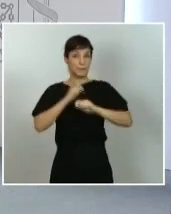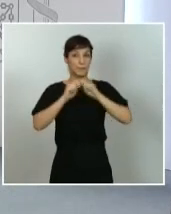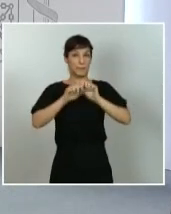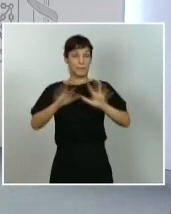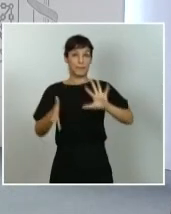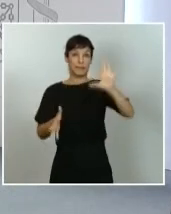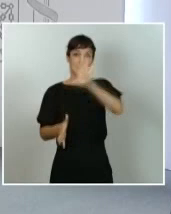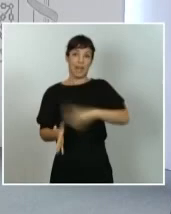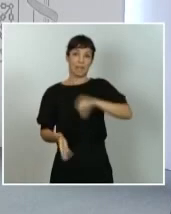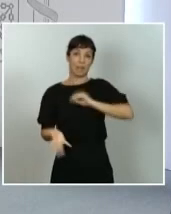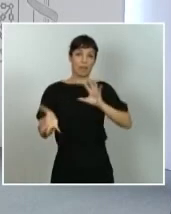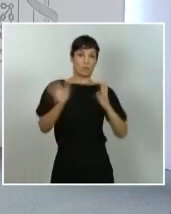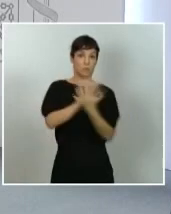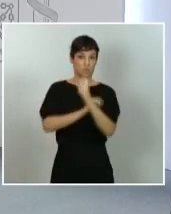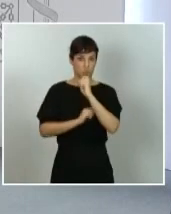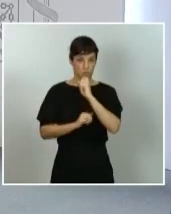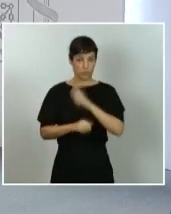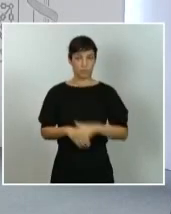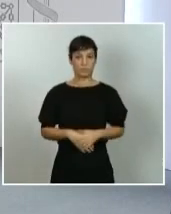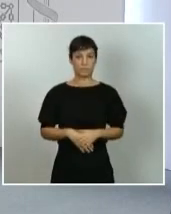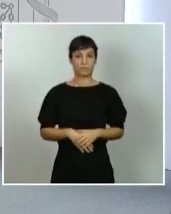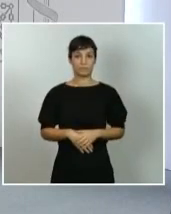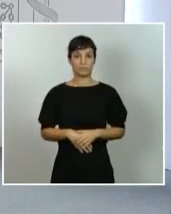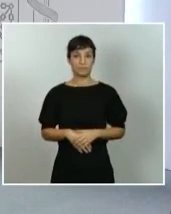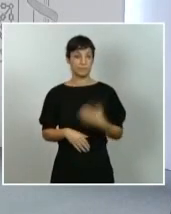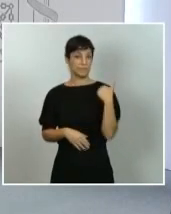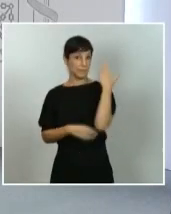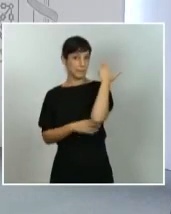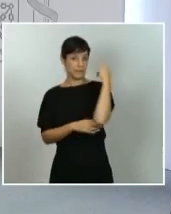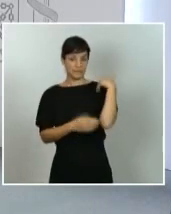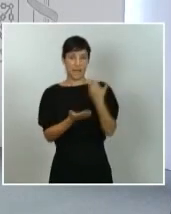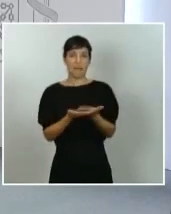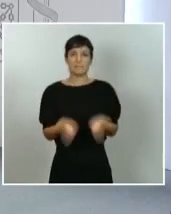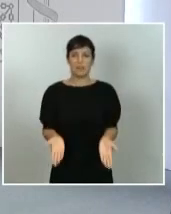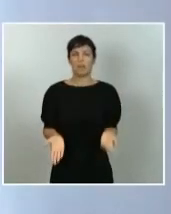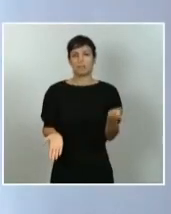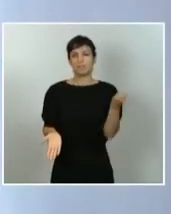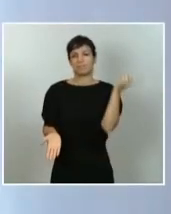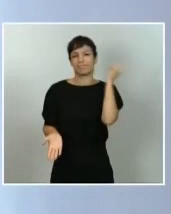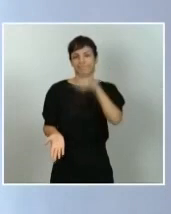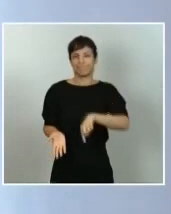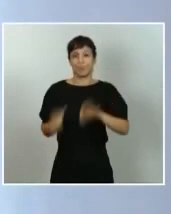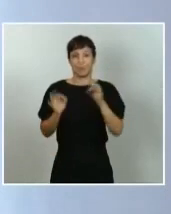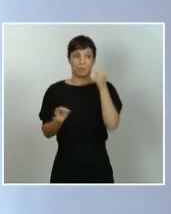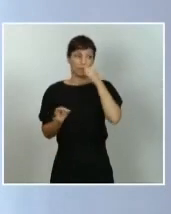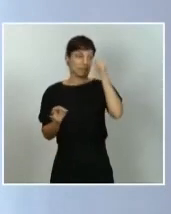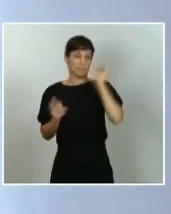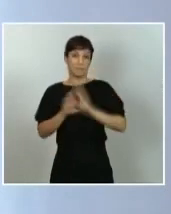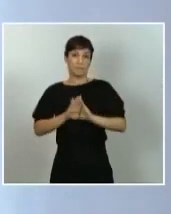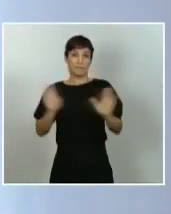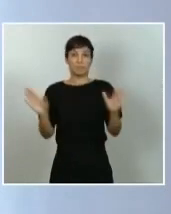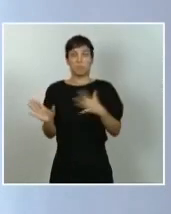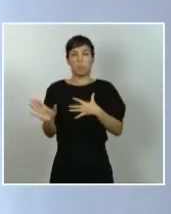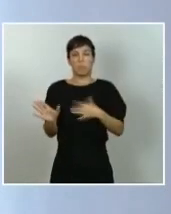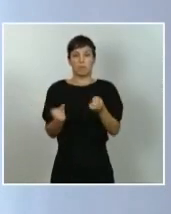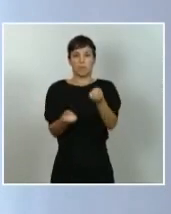en el momento, y bueno, y después la respuesta que se dio de la sanidad y la respuesta que se dio de los hospitales, pero eso tiene que ver un poco con el espíritu de la